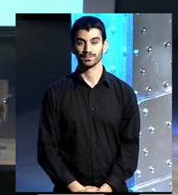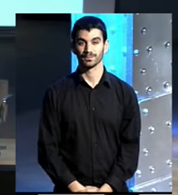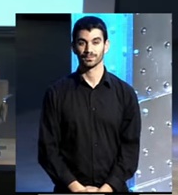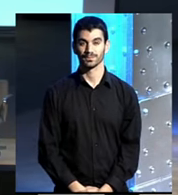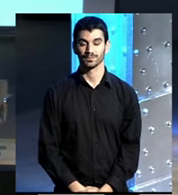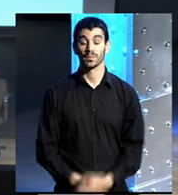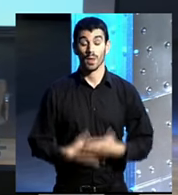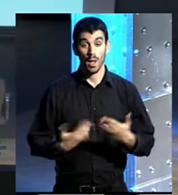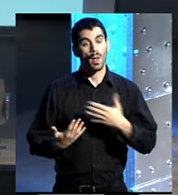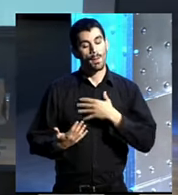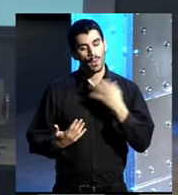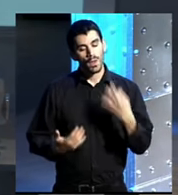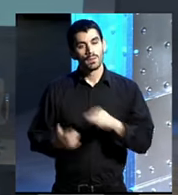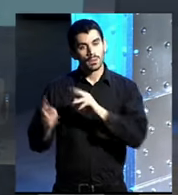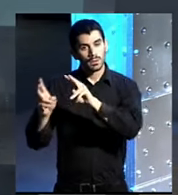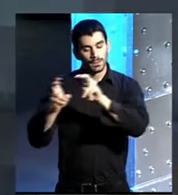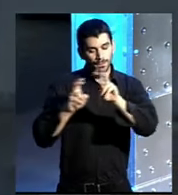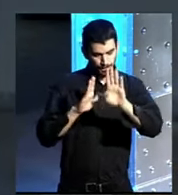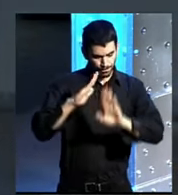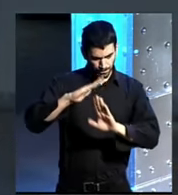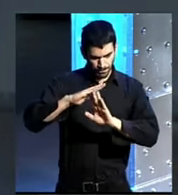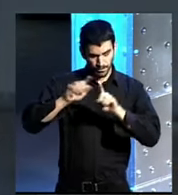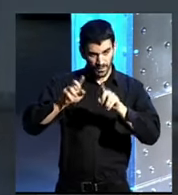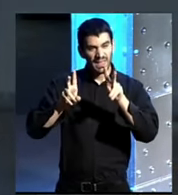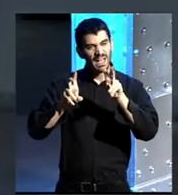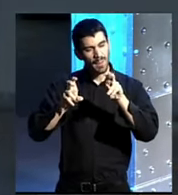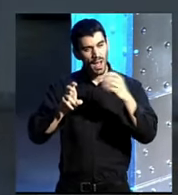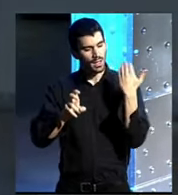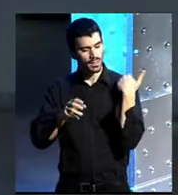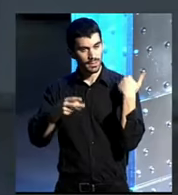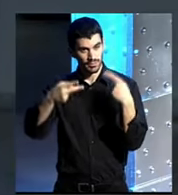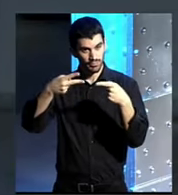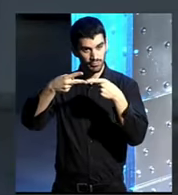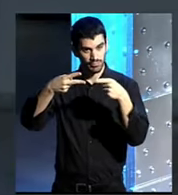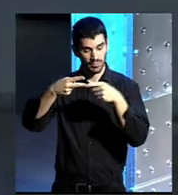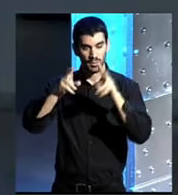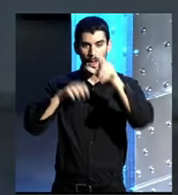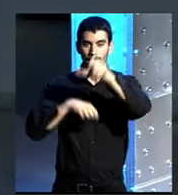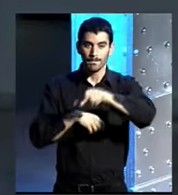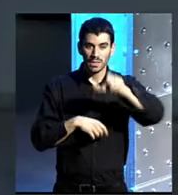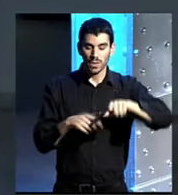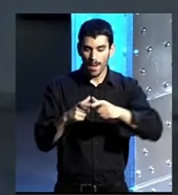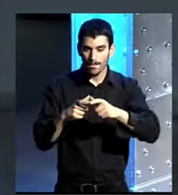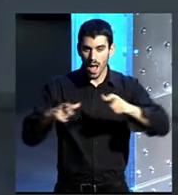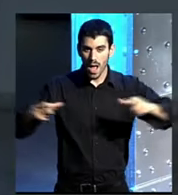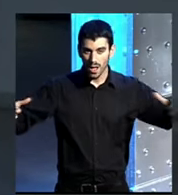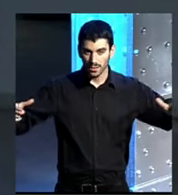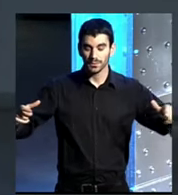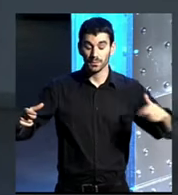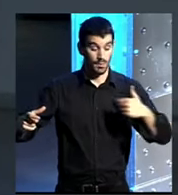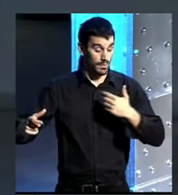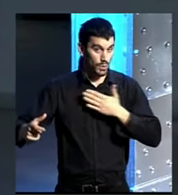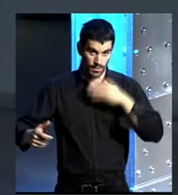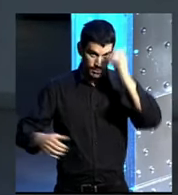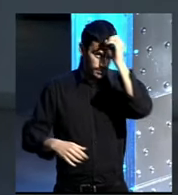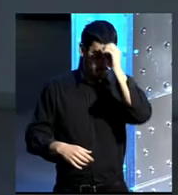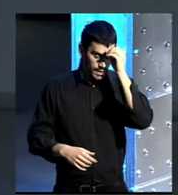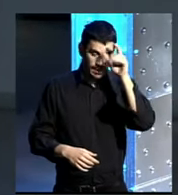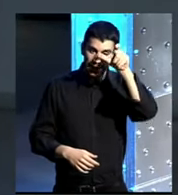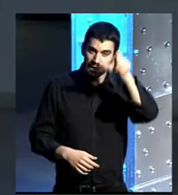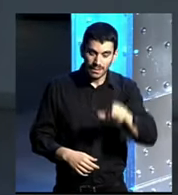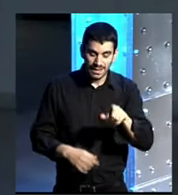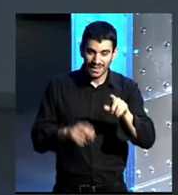Si nos detenemos un momento en el tema de la explosión demográfica, que para mí es un tema fundamental, se estima